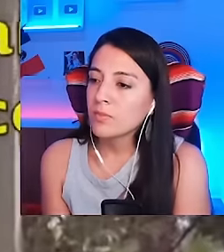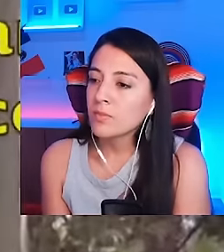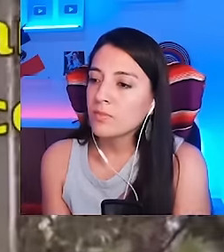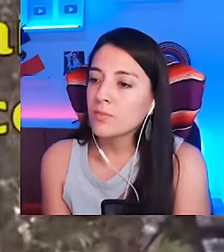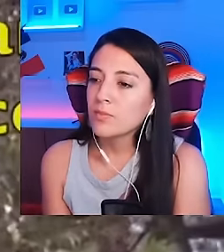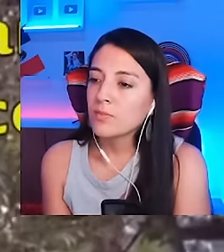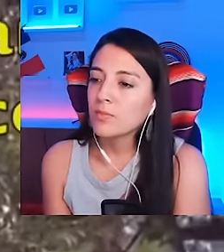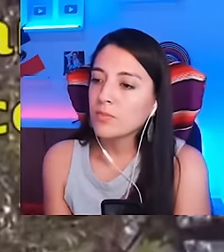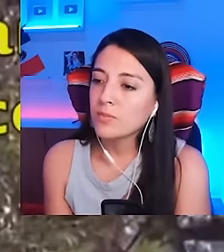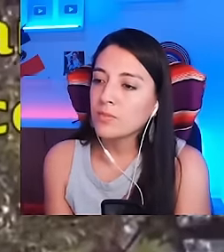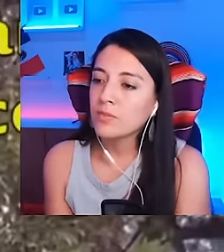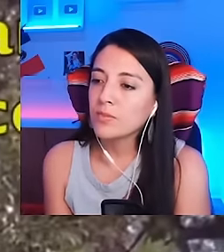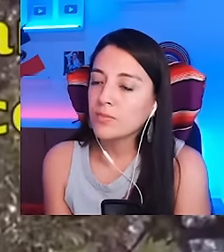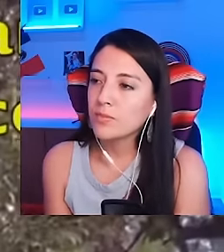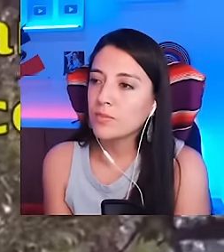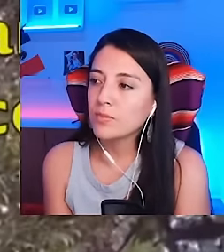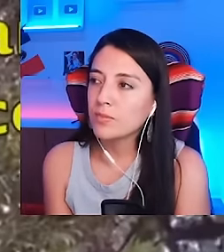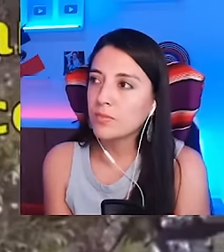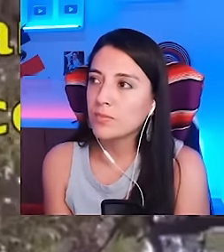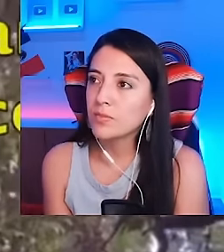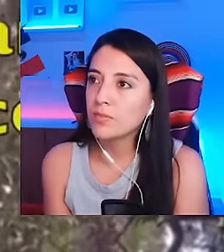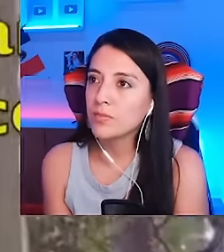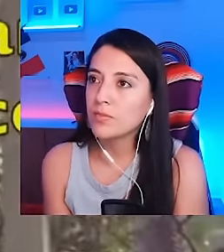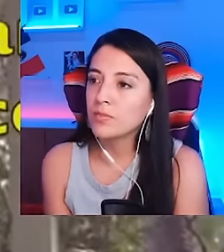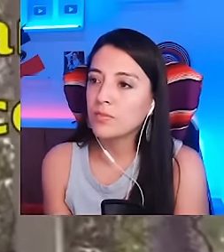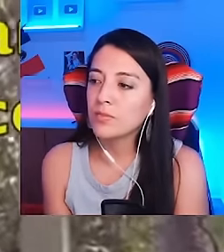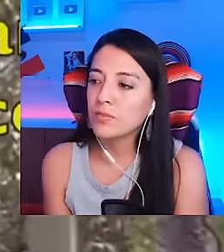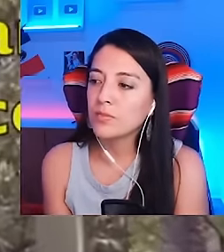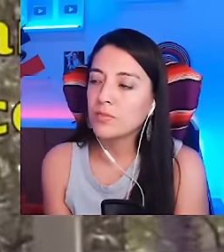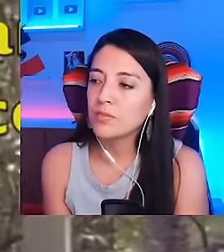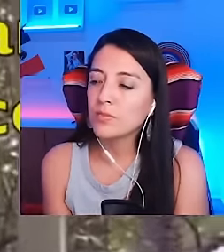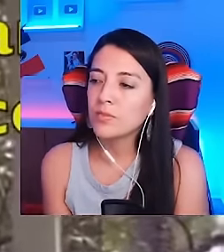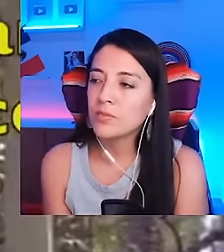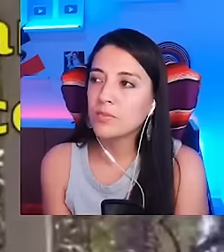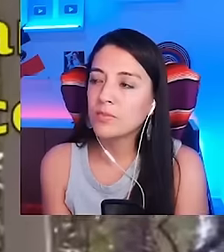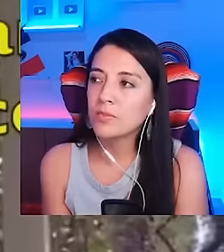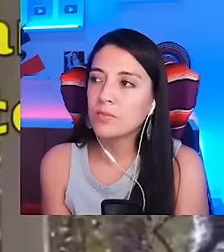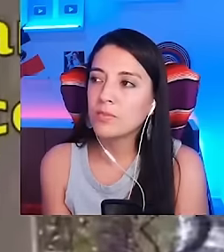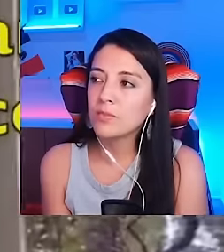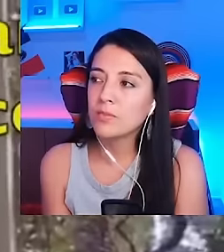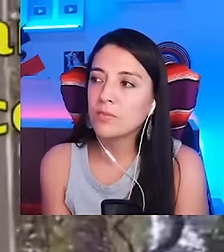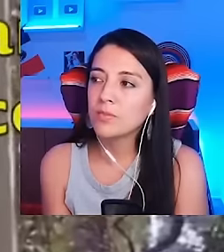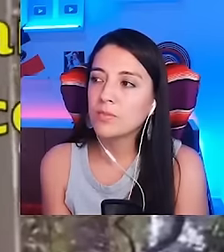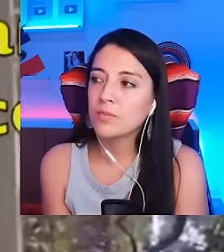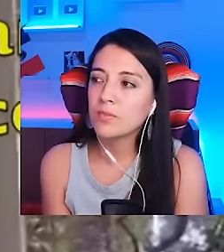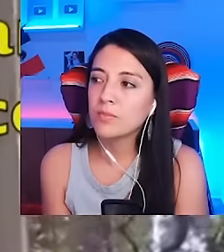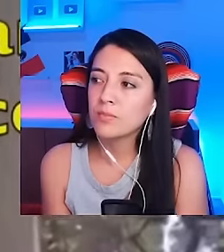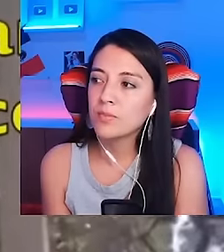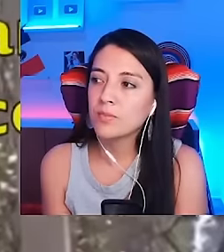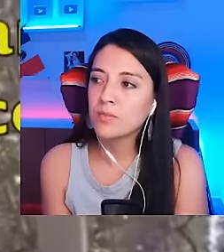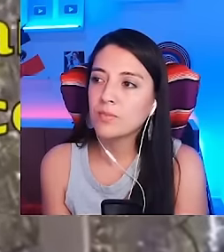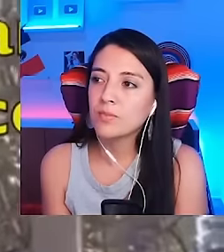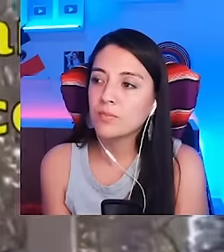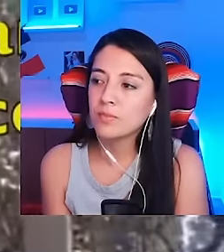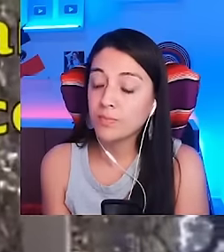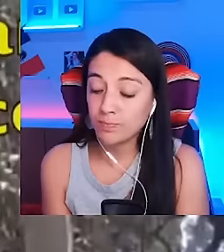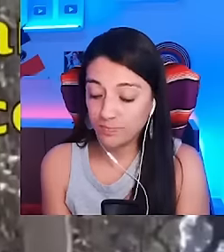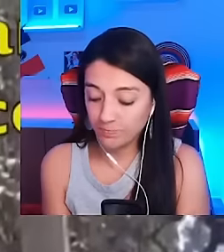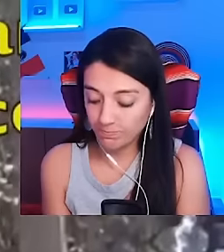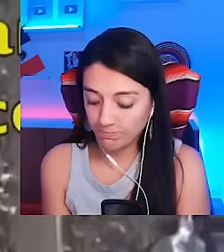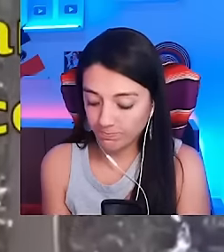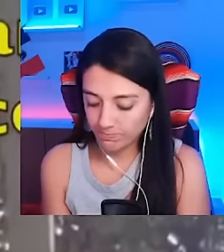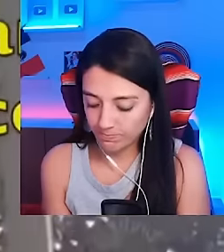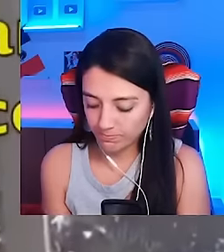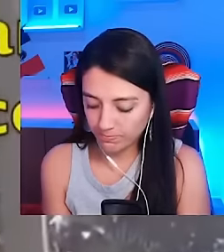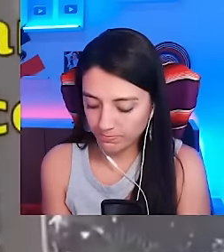para todos los involucrados, que nos habla de la degradación política que estamos atravesando, donde ya no hay respeto para nadie, y que